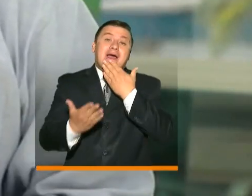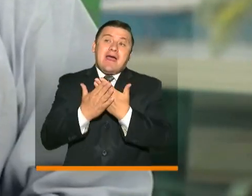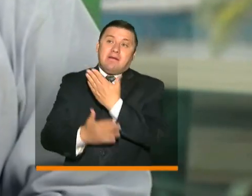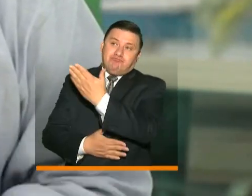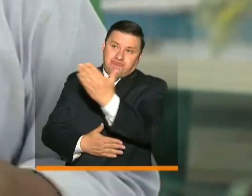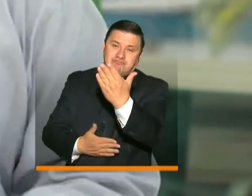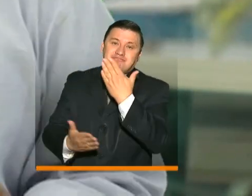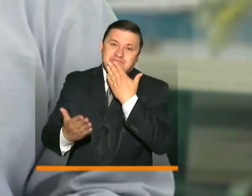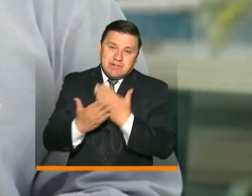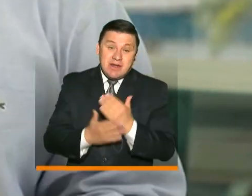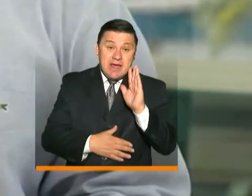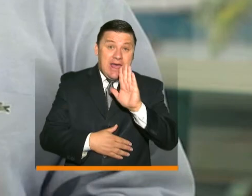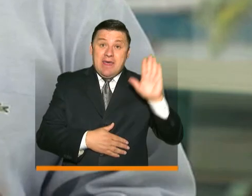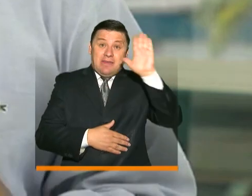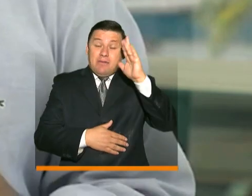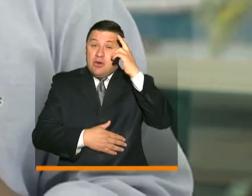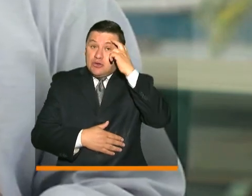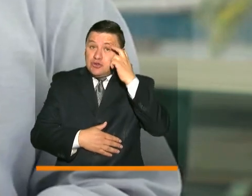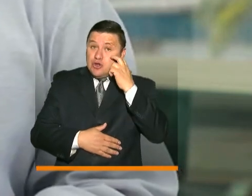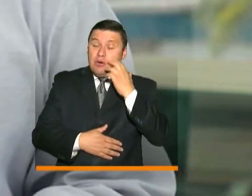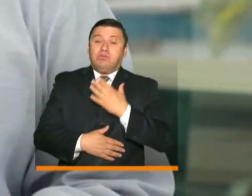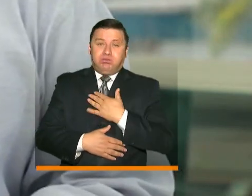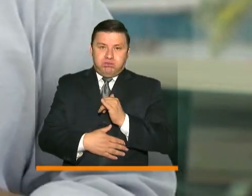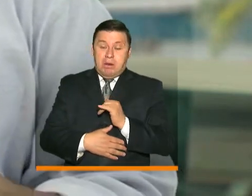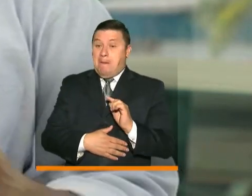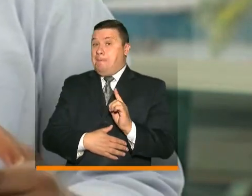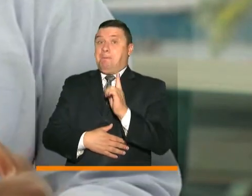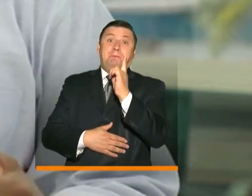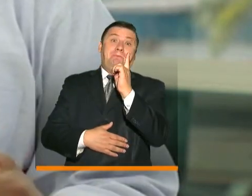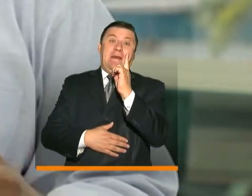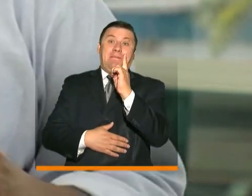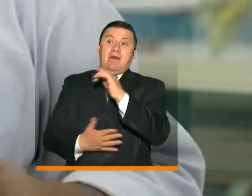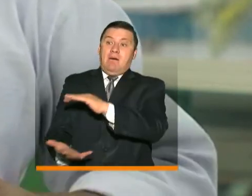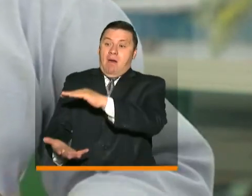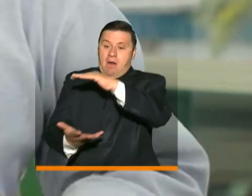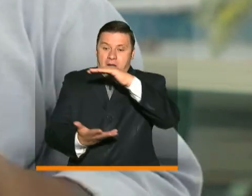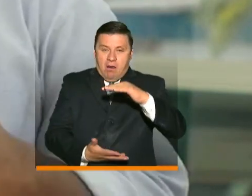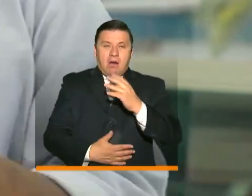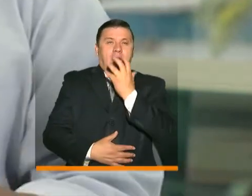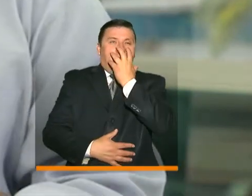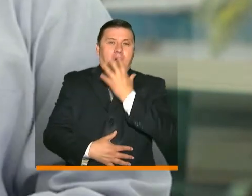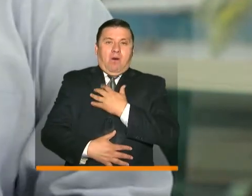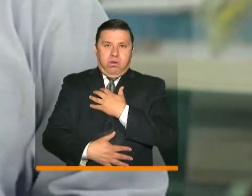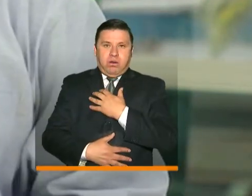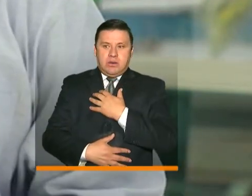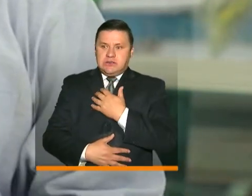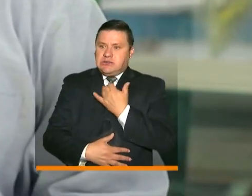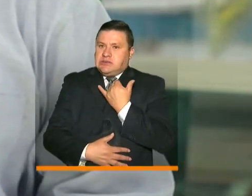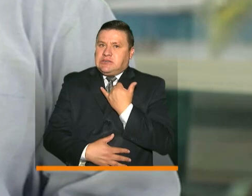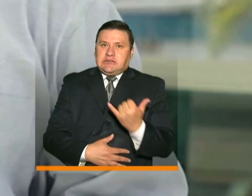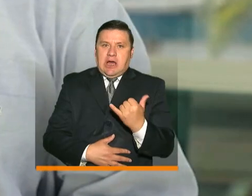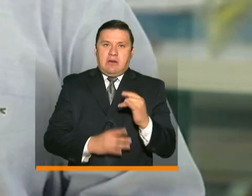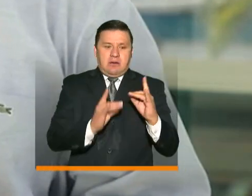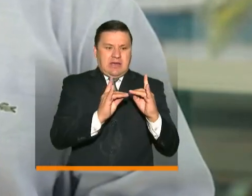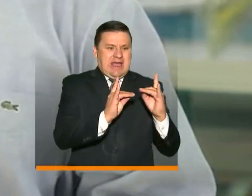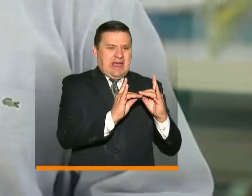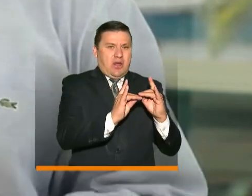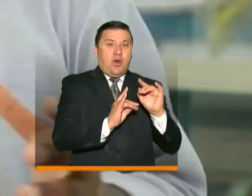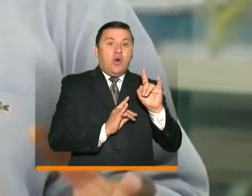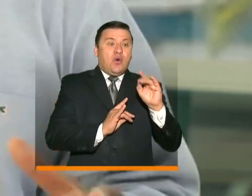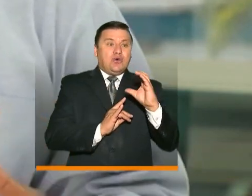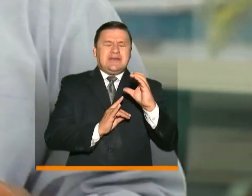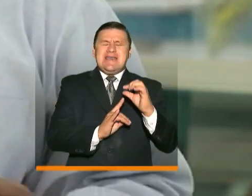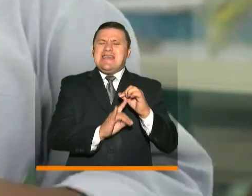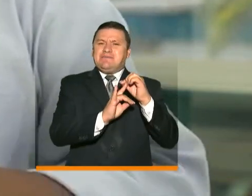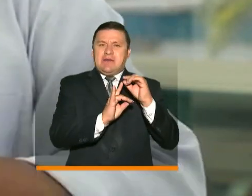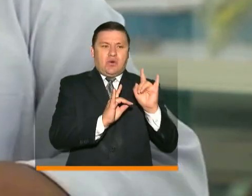ustedes. En el departamento del Chocó recibe los primeros respiradores que se convertirán automáticamente en camas UCI. Es